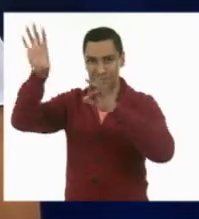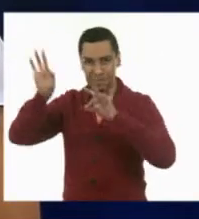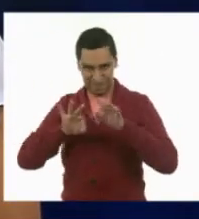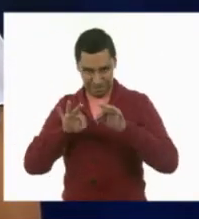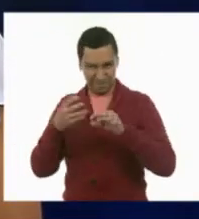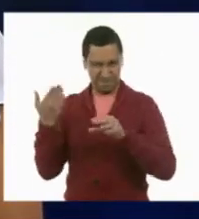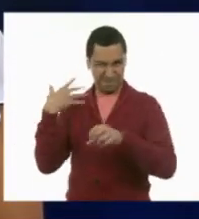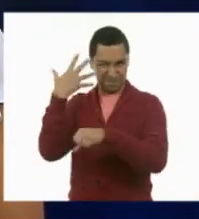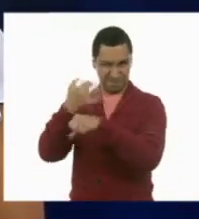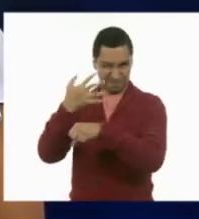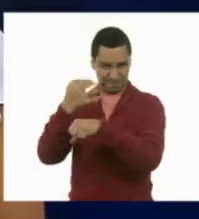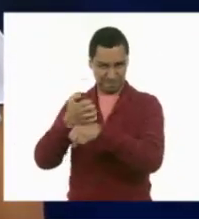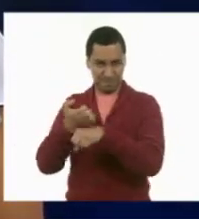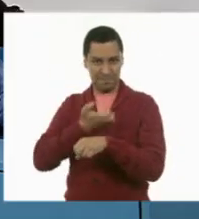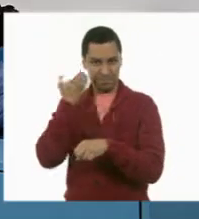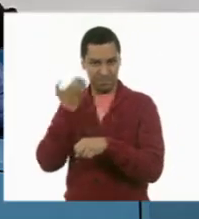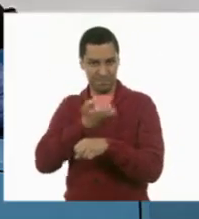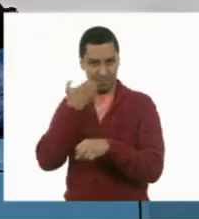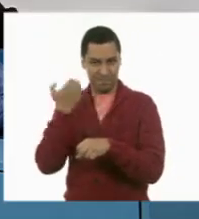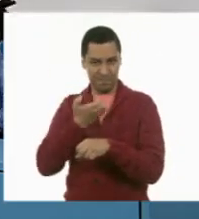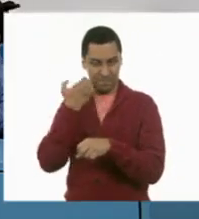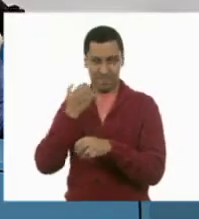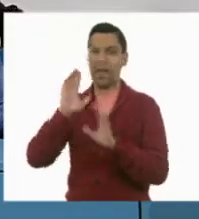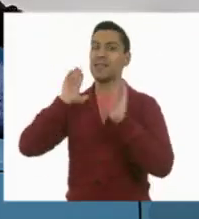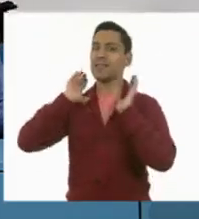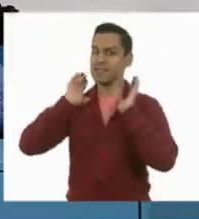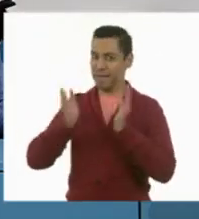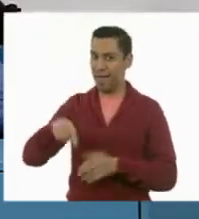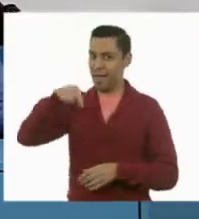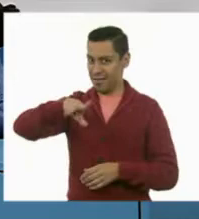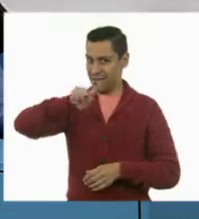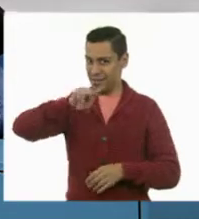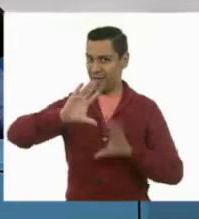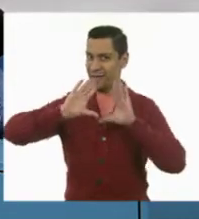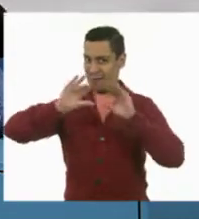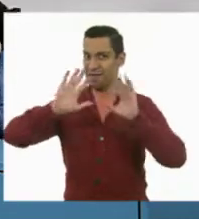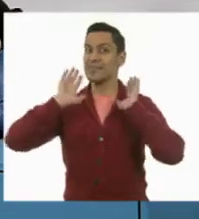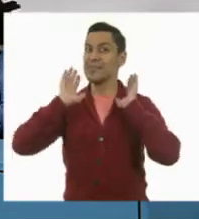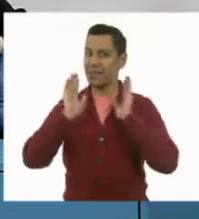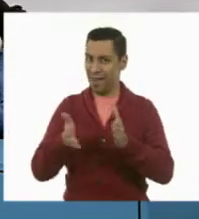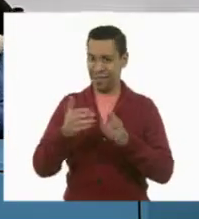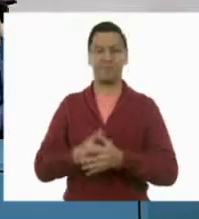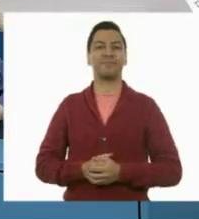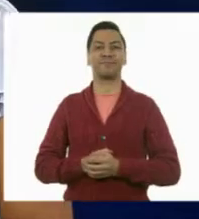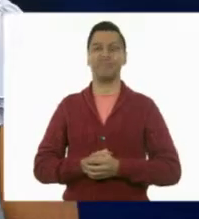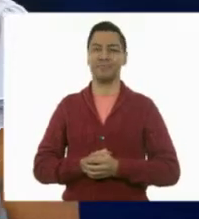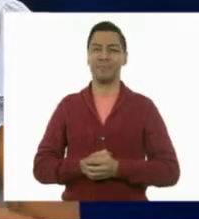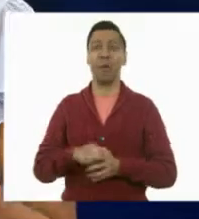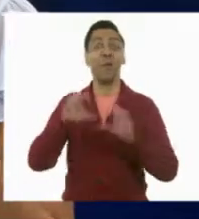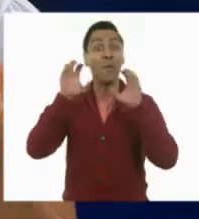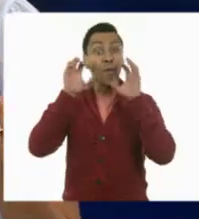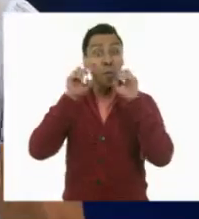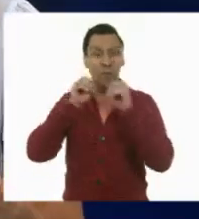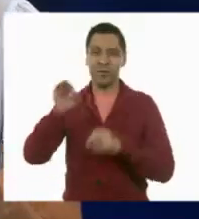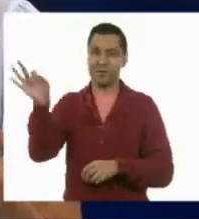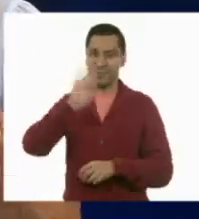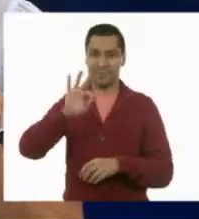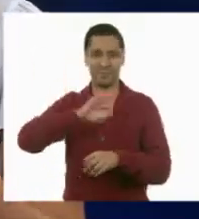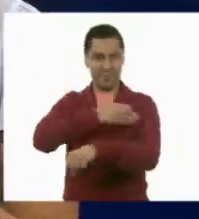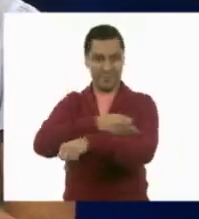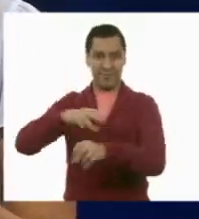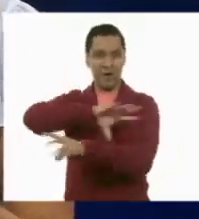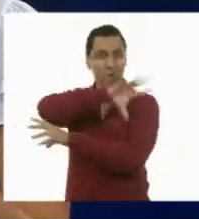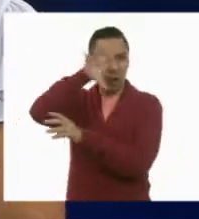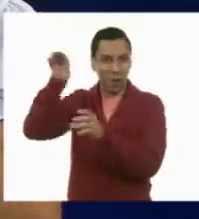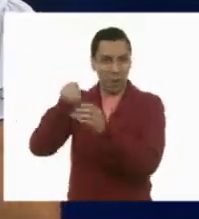quinto grado. Exacto, esta parte ya la vieron en quinto grado. O también quizá pueda acudir toda la familia a